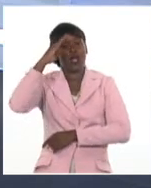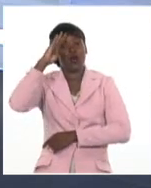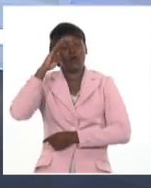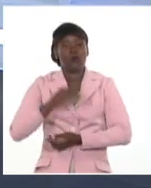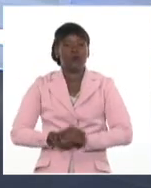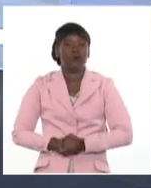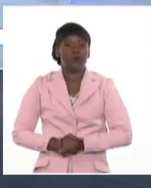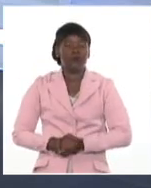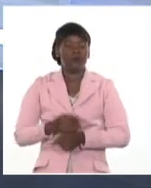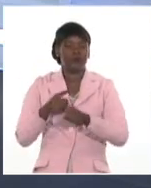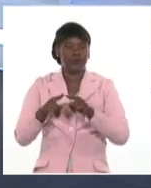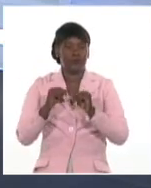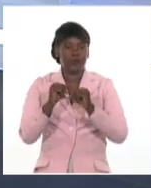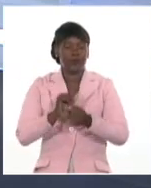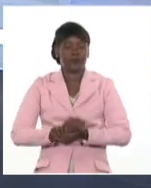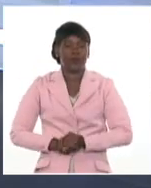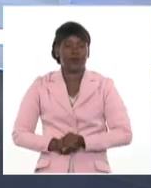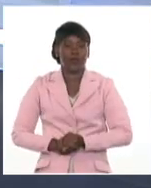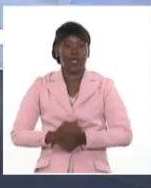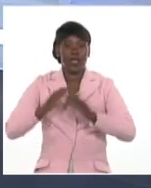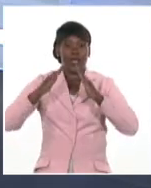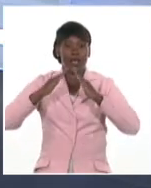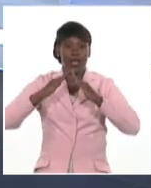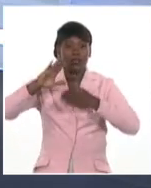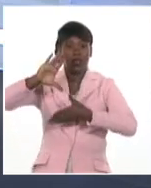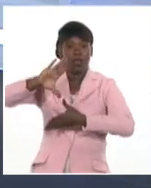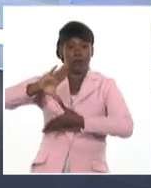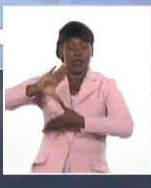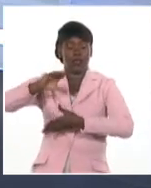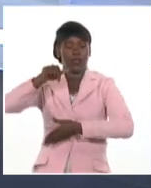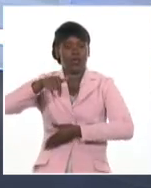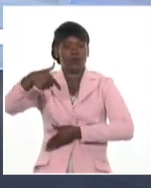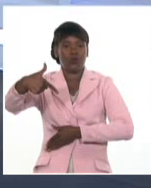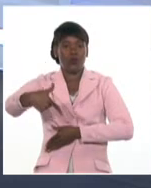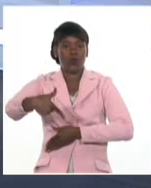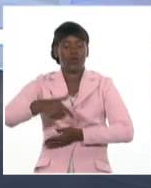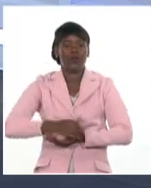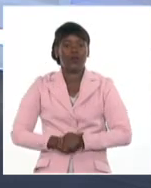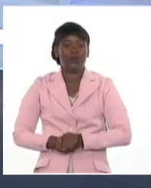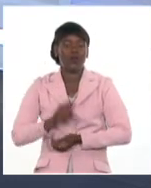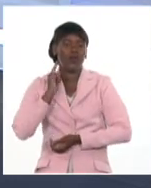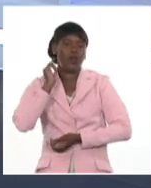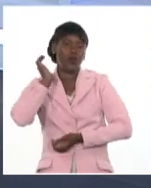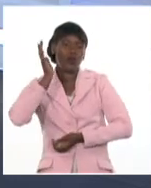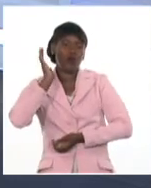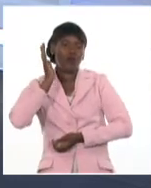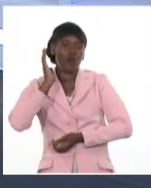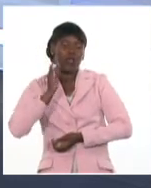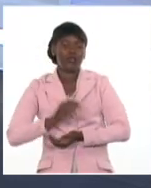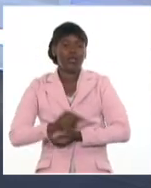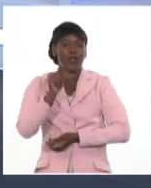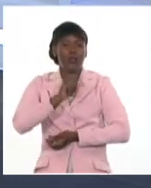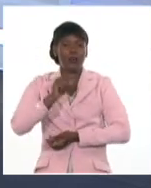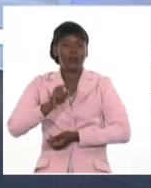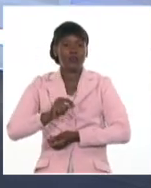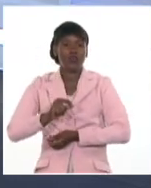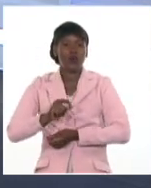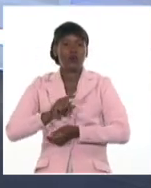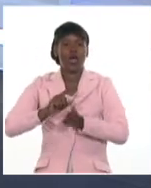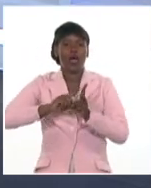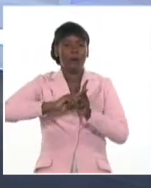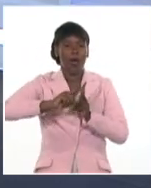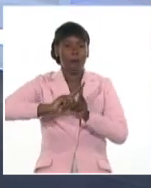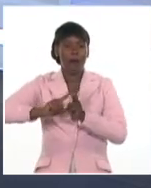Más noticias. Casa de las Américas acogió este jueves una conferencia sobre la migración en Cuba a cargo de la doctora